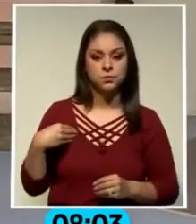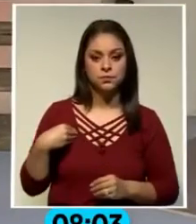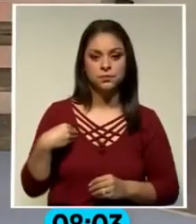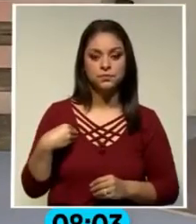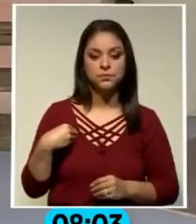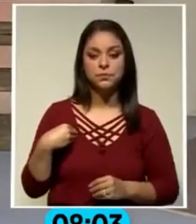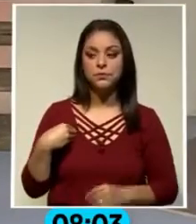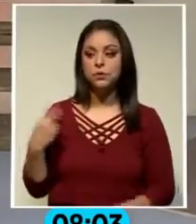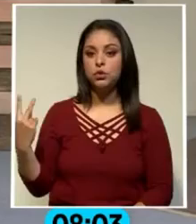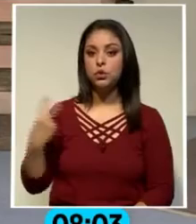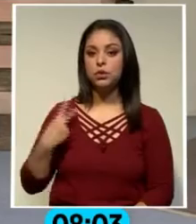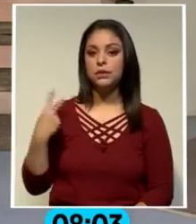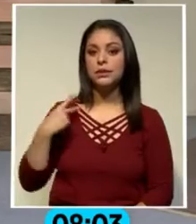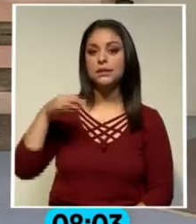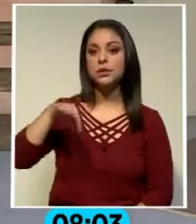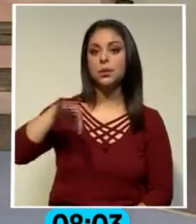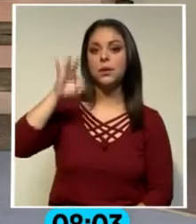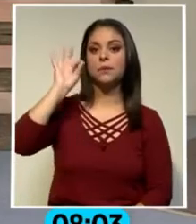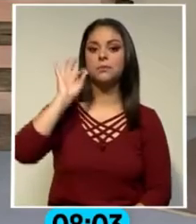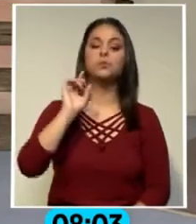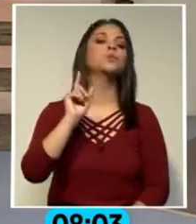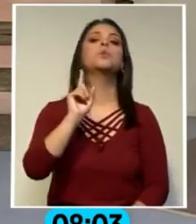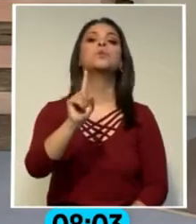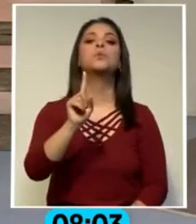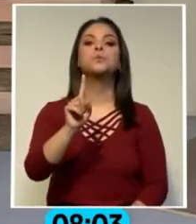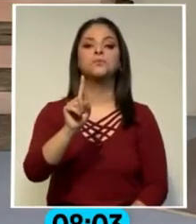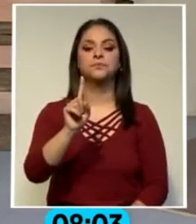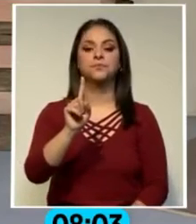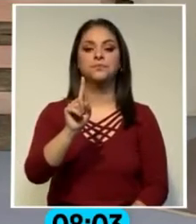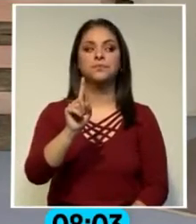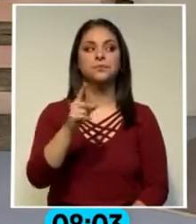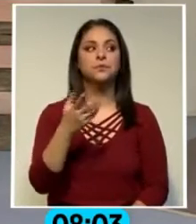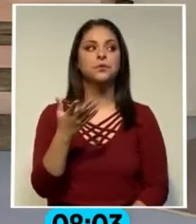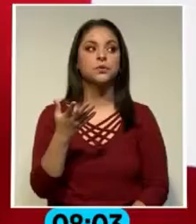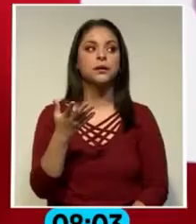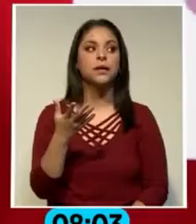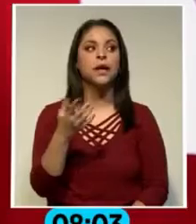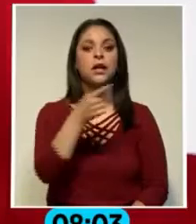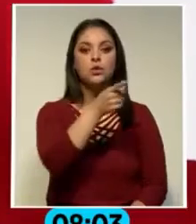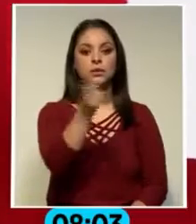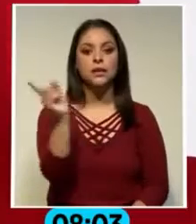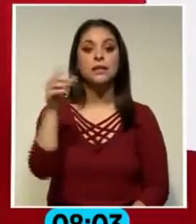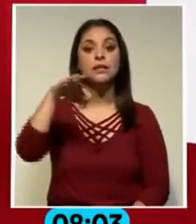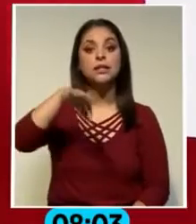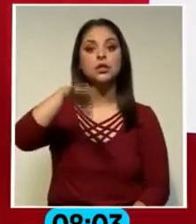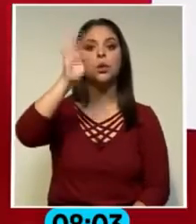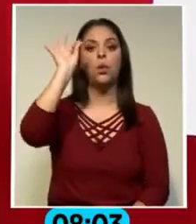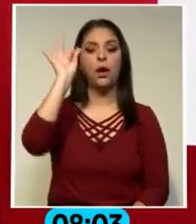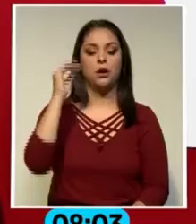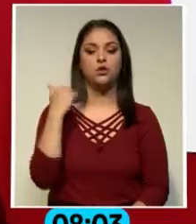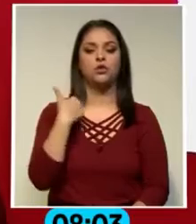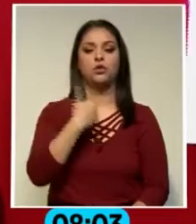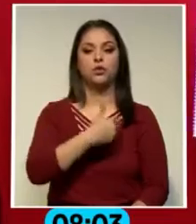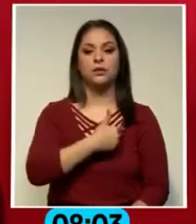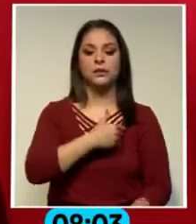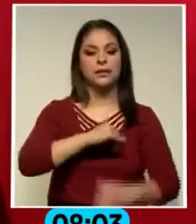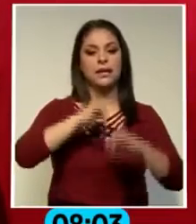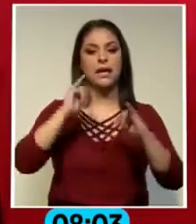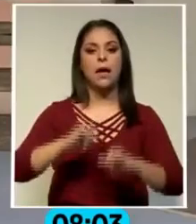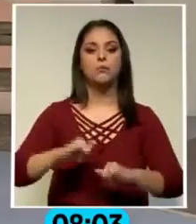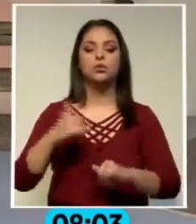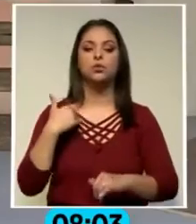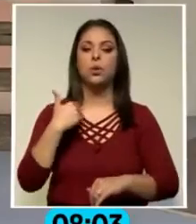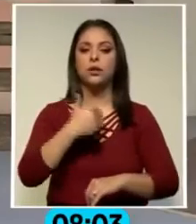entonces, estaríamos eligiendo uno para nuestro... Bueno, el que en casa elijan es el que entonces vamos allá dejar de fijo para